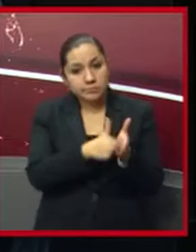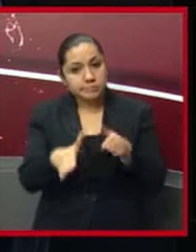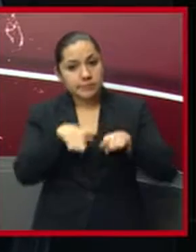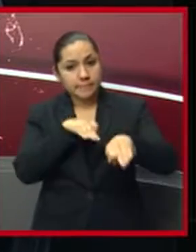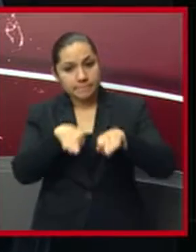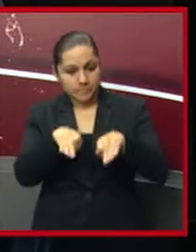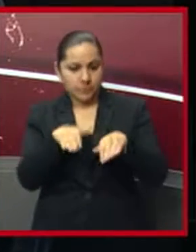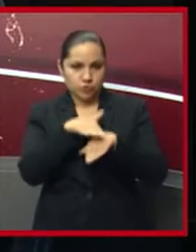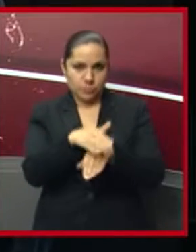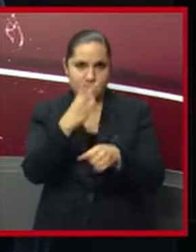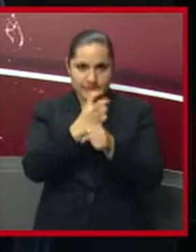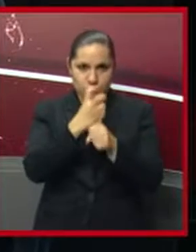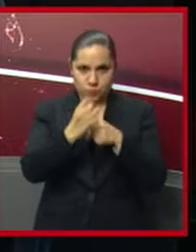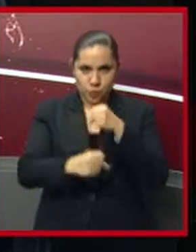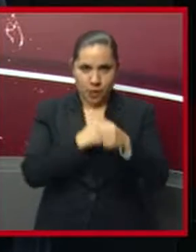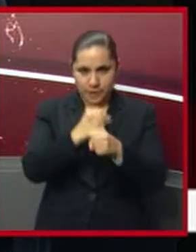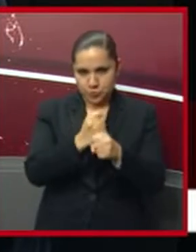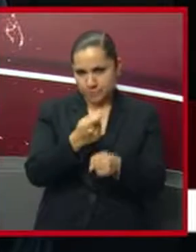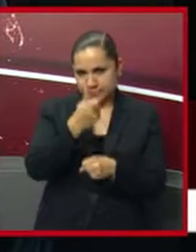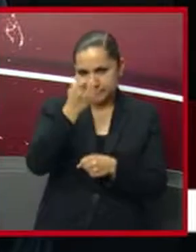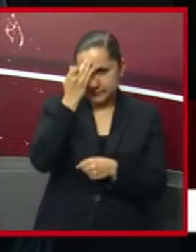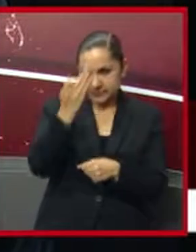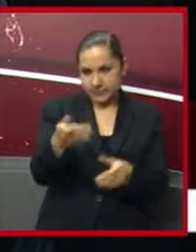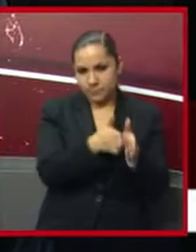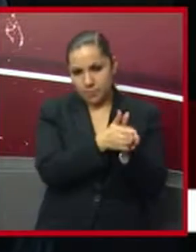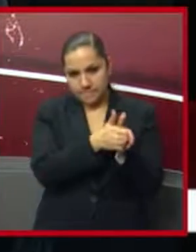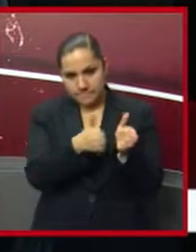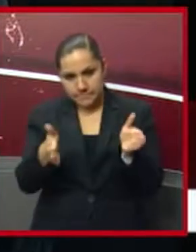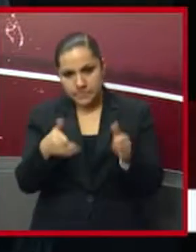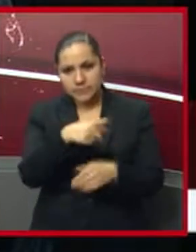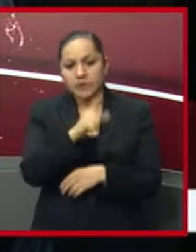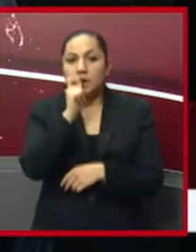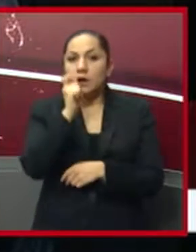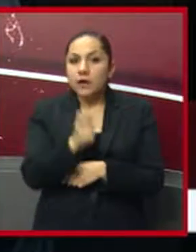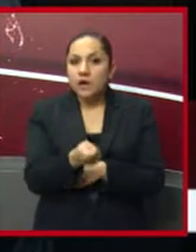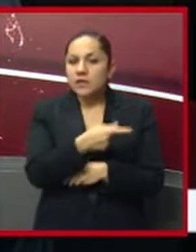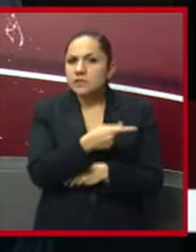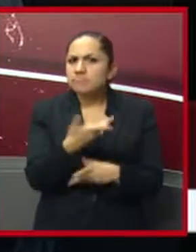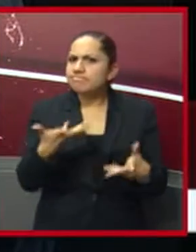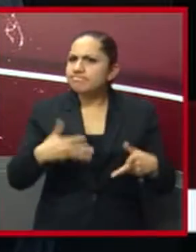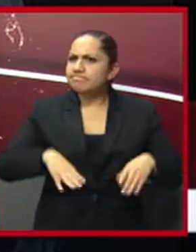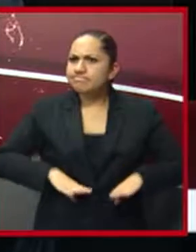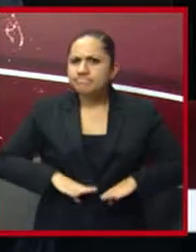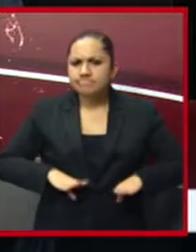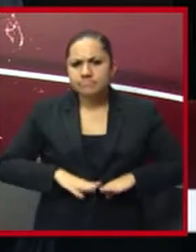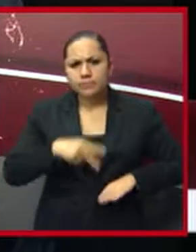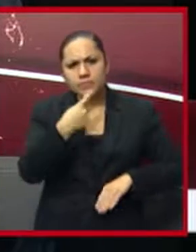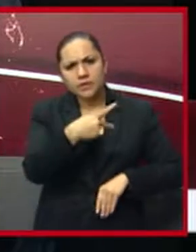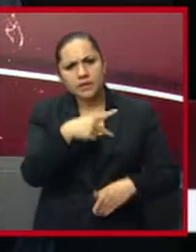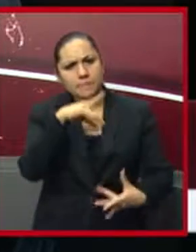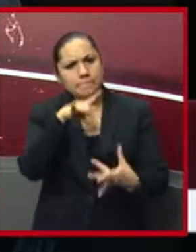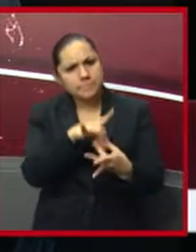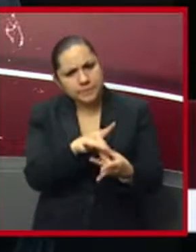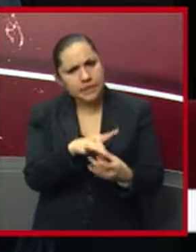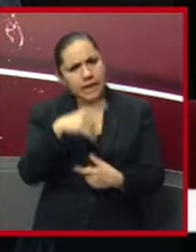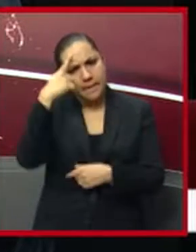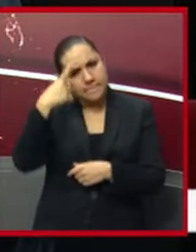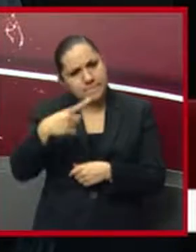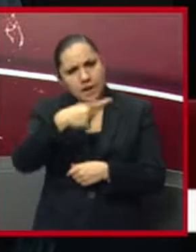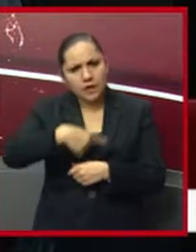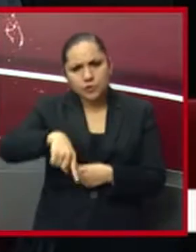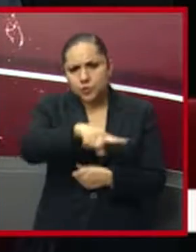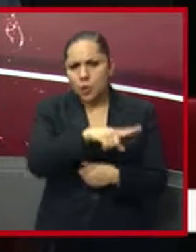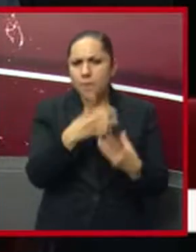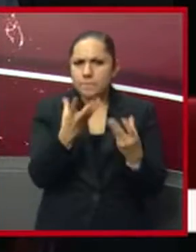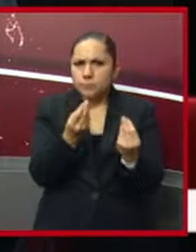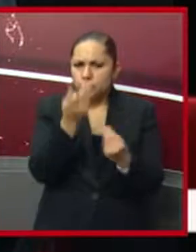del segundo año constitucional, es un primer periodo que se caracteriza por el paquete fiscal. Sí, y esto nos consume mucho